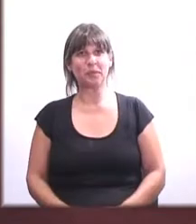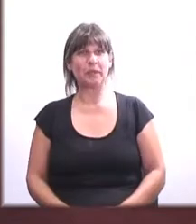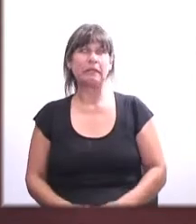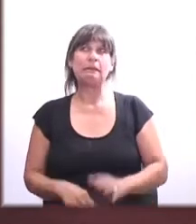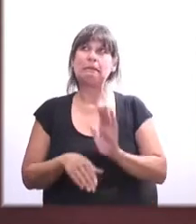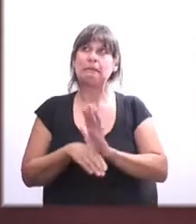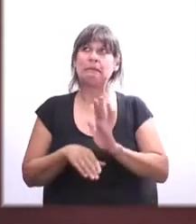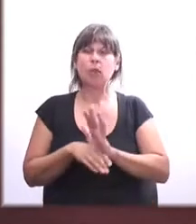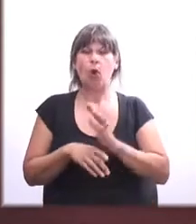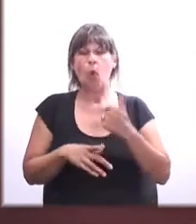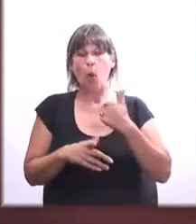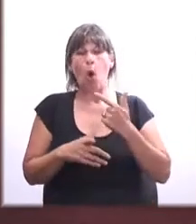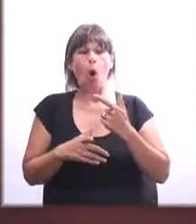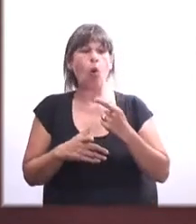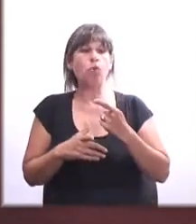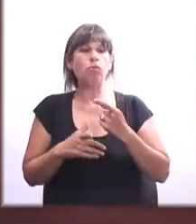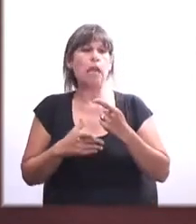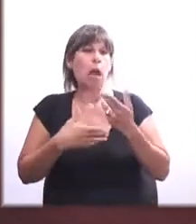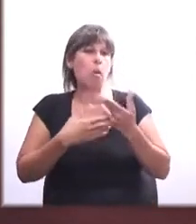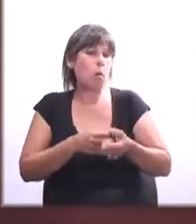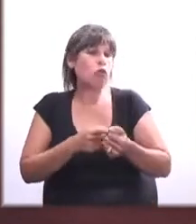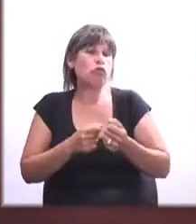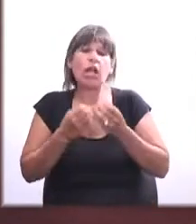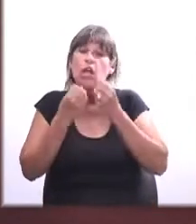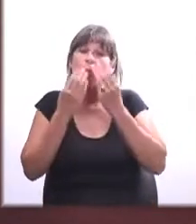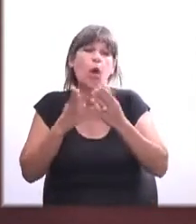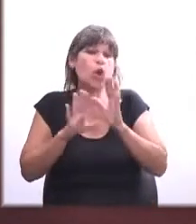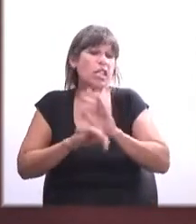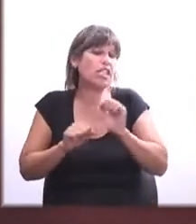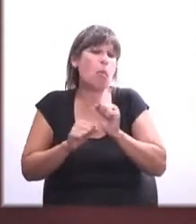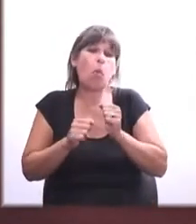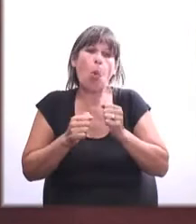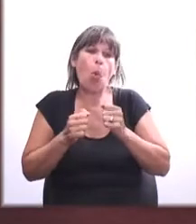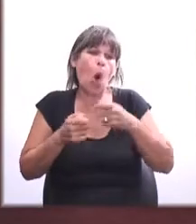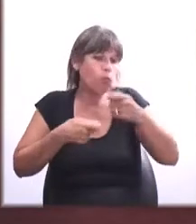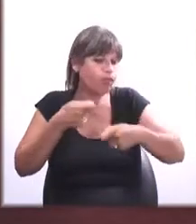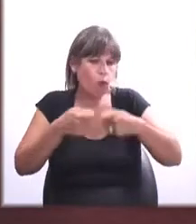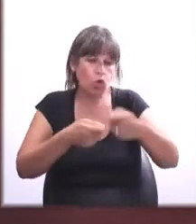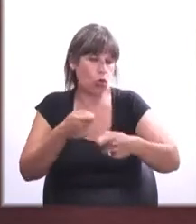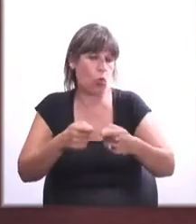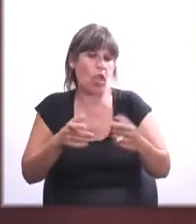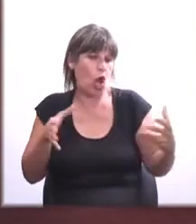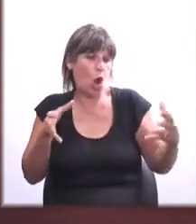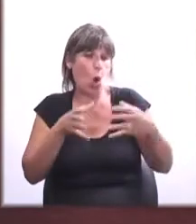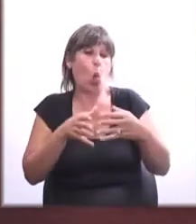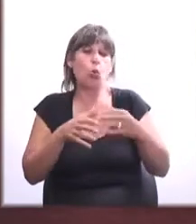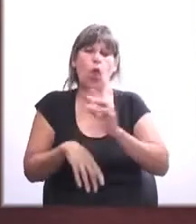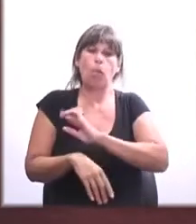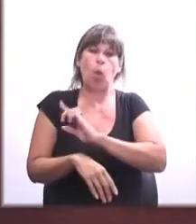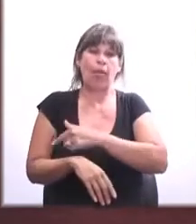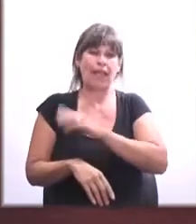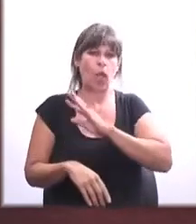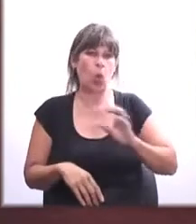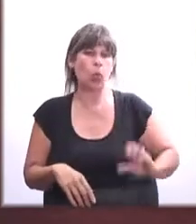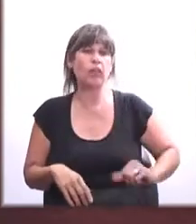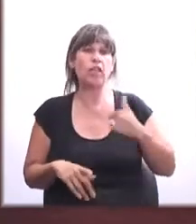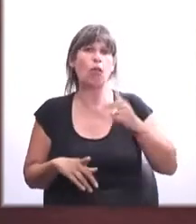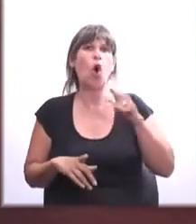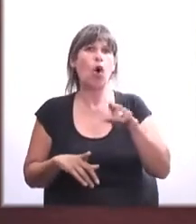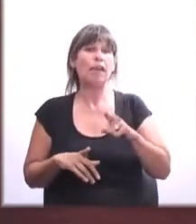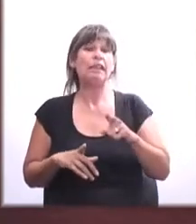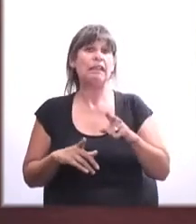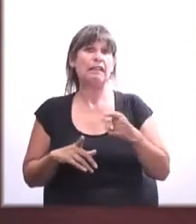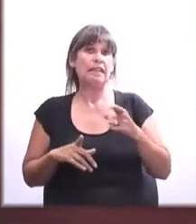como herramienta es lo mejor que se pudo construir. Se construyó en conjunto del Poder Ejecutivo, del